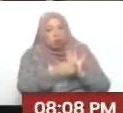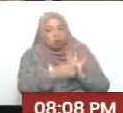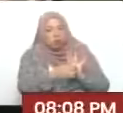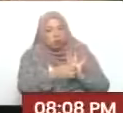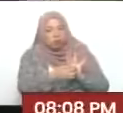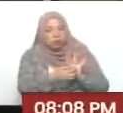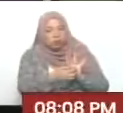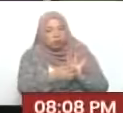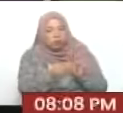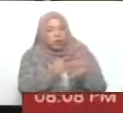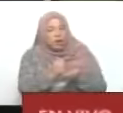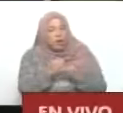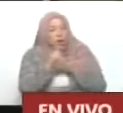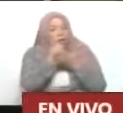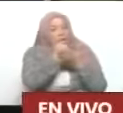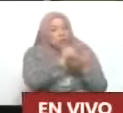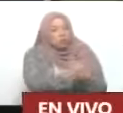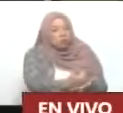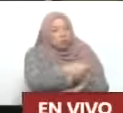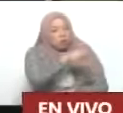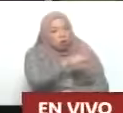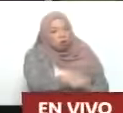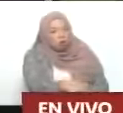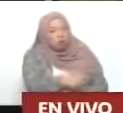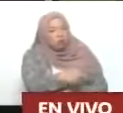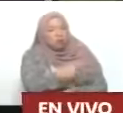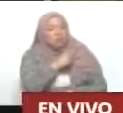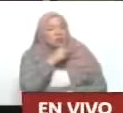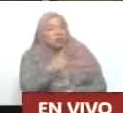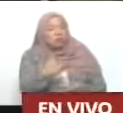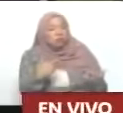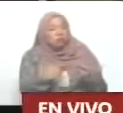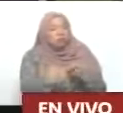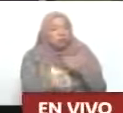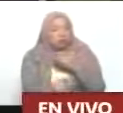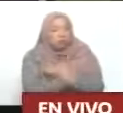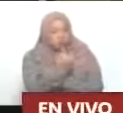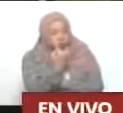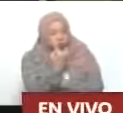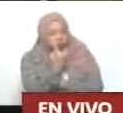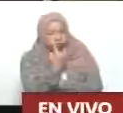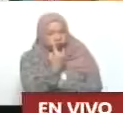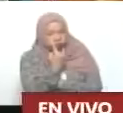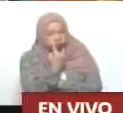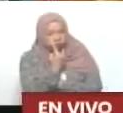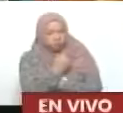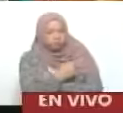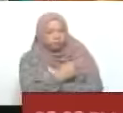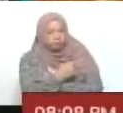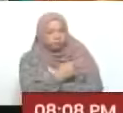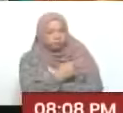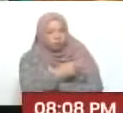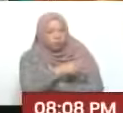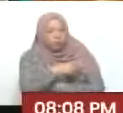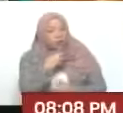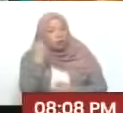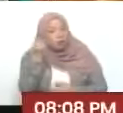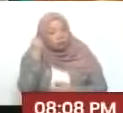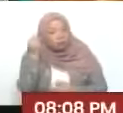les tendió la mano y se la mordieron. Yo quiero preguntarle, presidente, cuando usted plantea